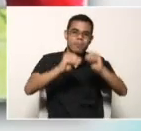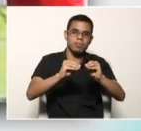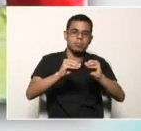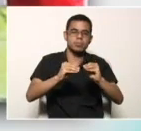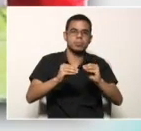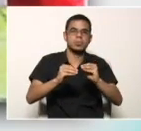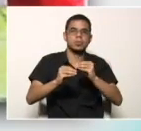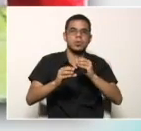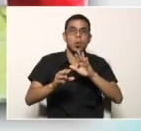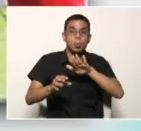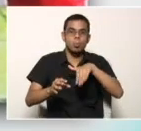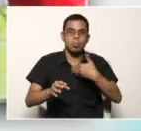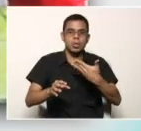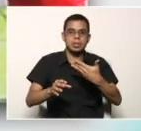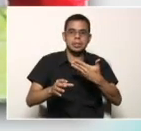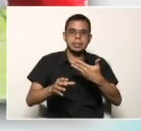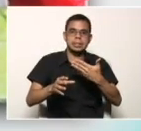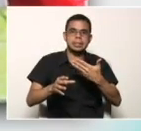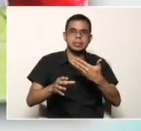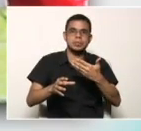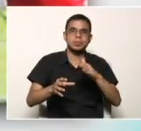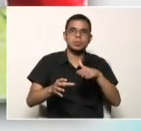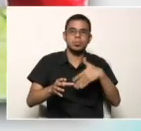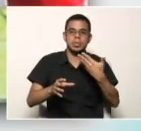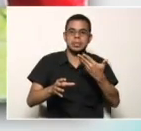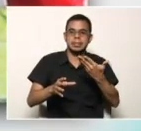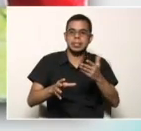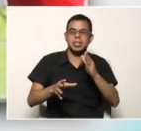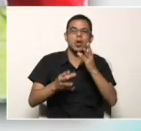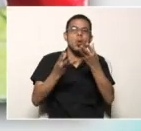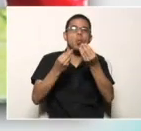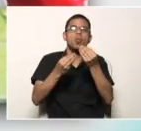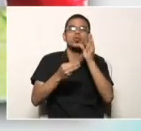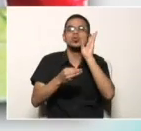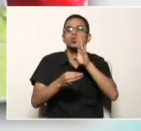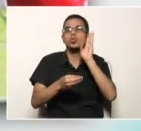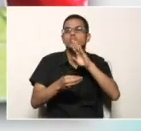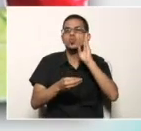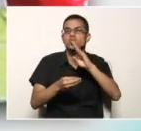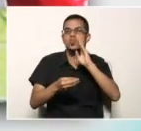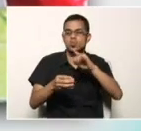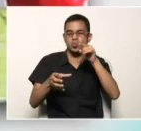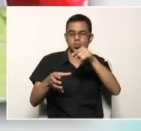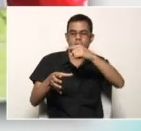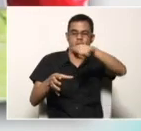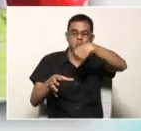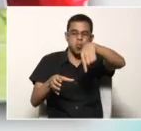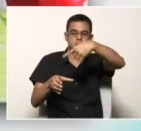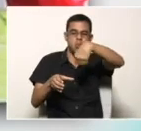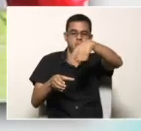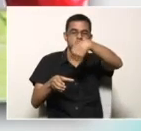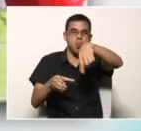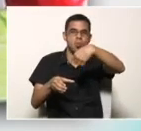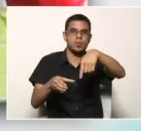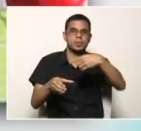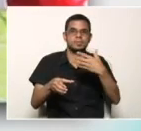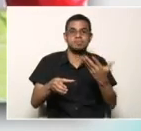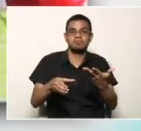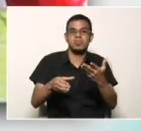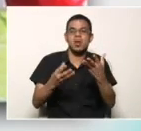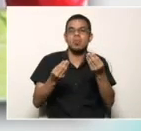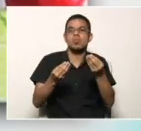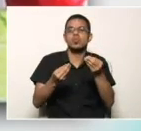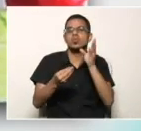el fan cooler, el cual está tapado con mucho polvo. Si ustedes pueden visualizar en su casa, ¿okay? El fan cooler está tapado con